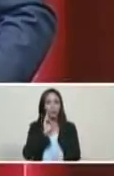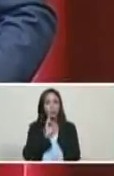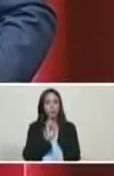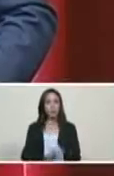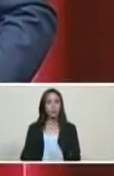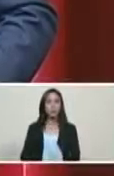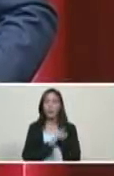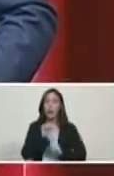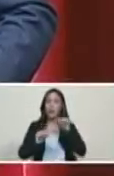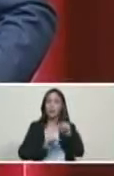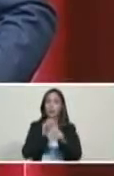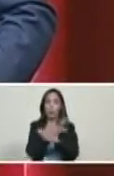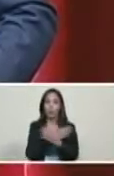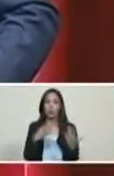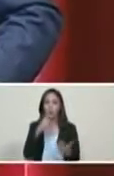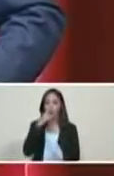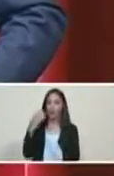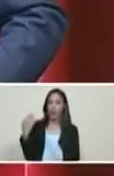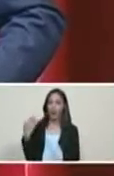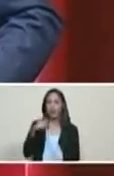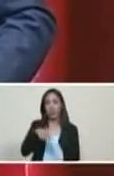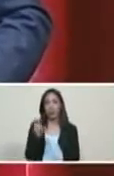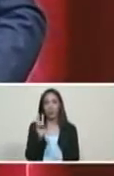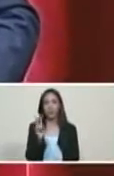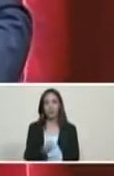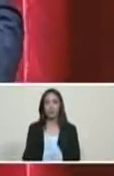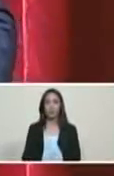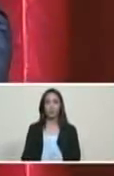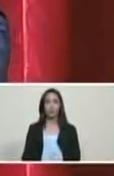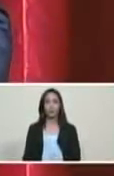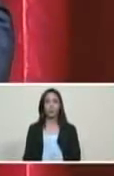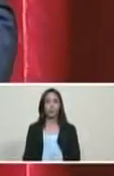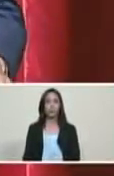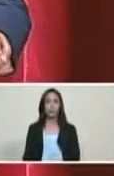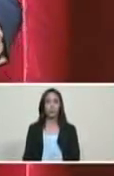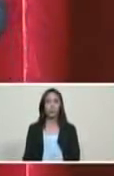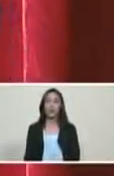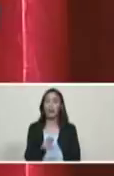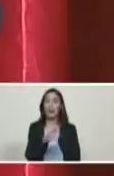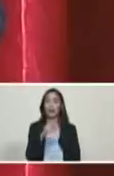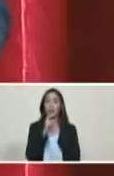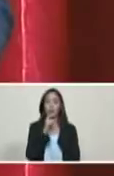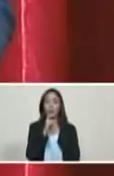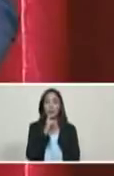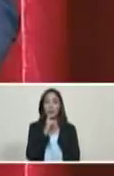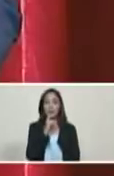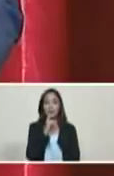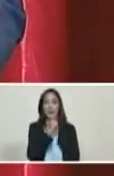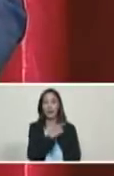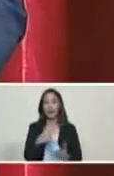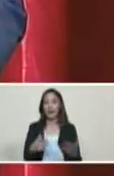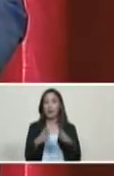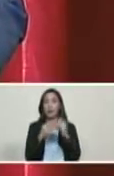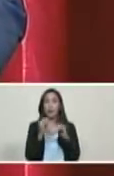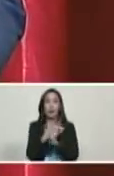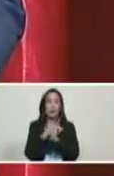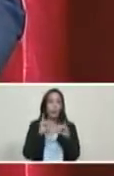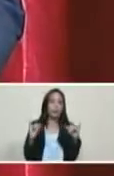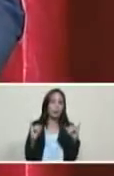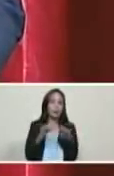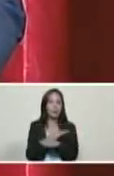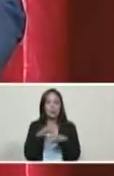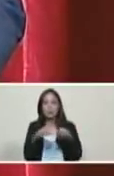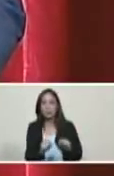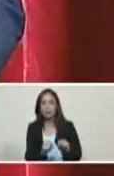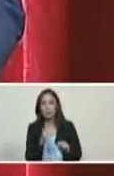del siglo XIX venezolano. A ellos les tocó conquistar la independencia,